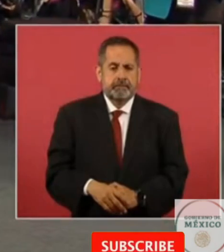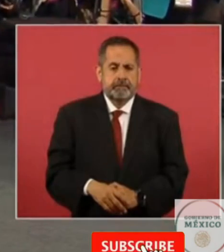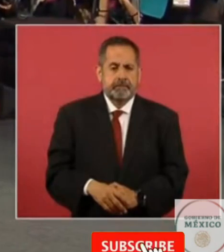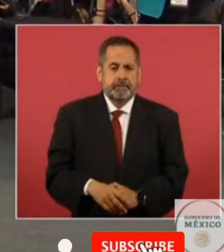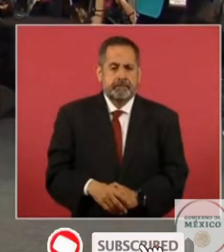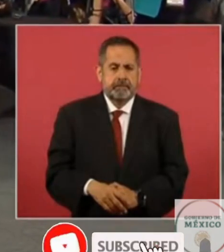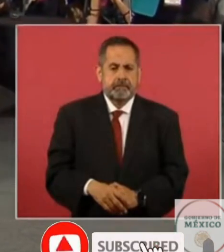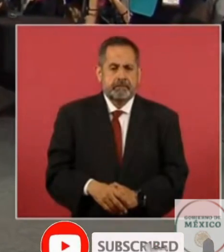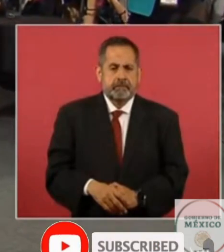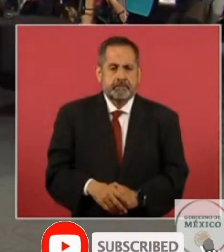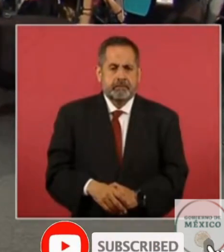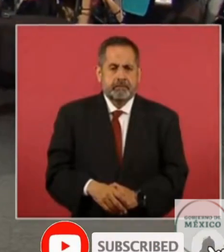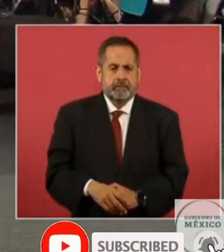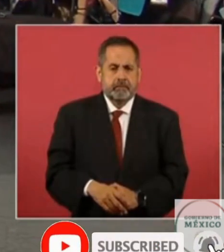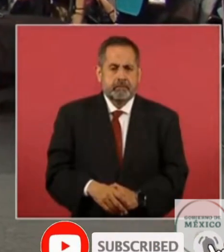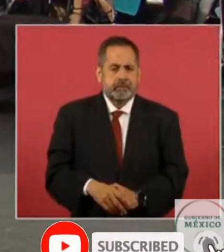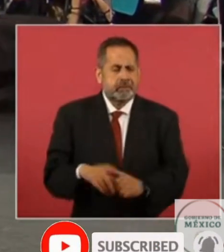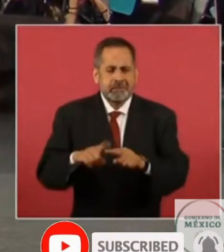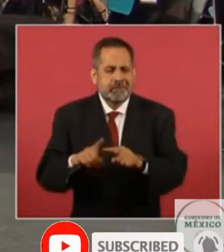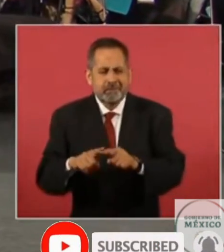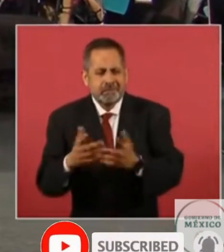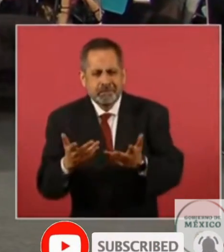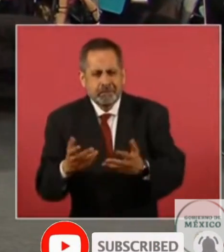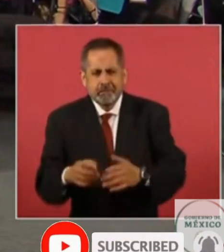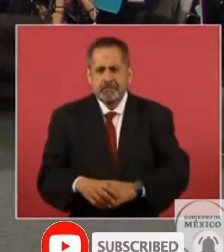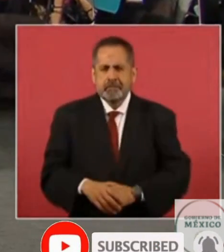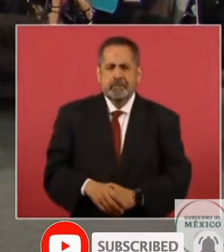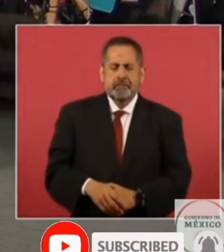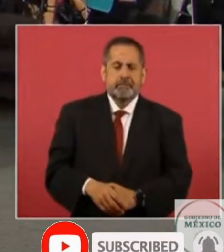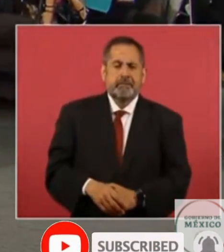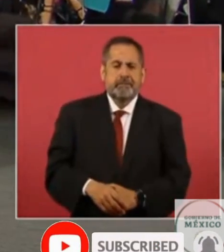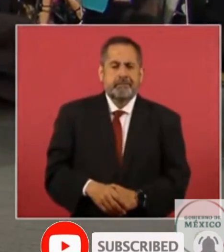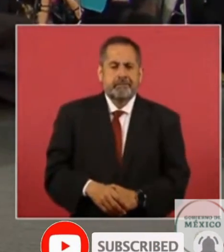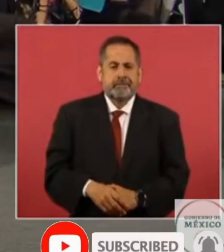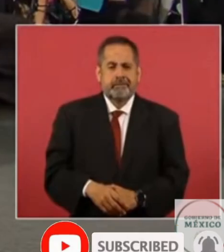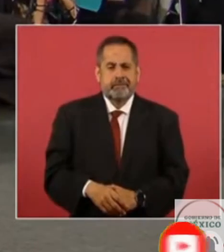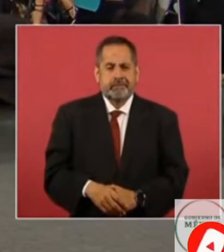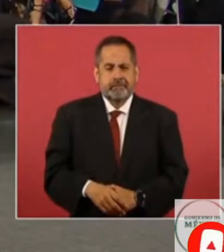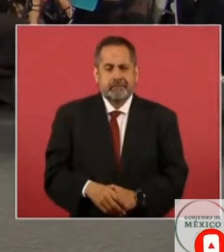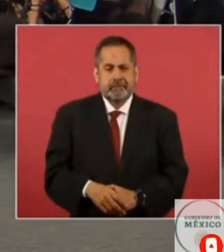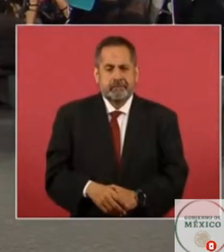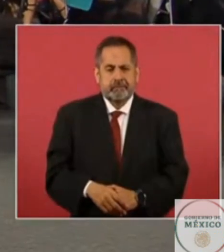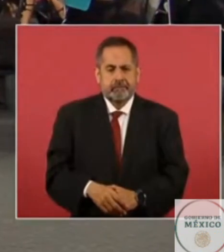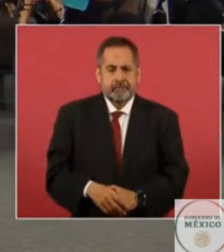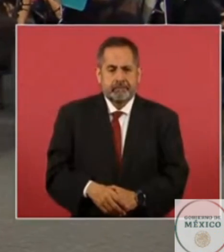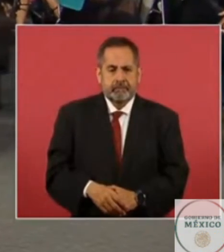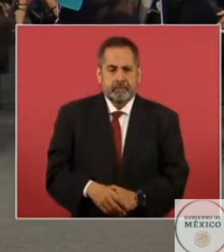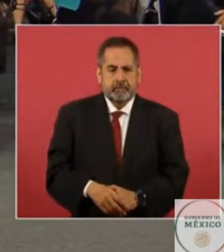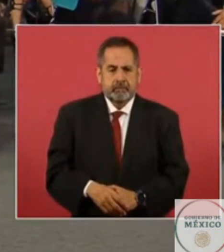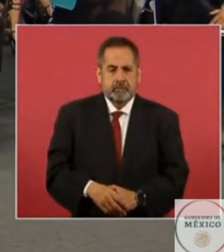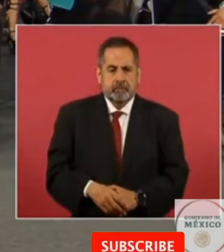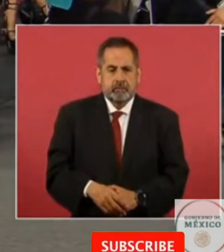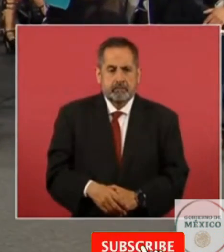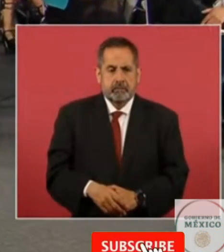Código Penal. Ya no es cuestión de optar por una cosa o por otra. Sí.